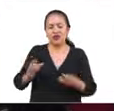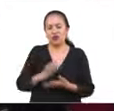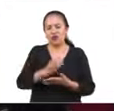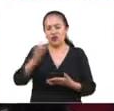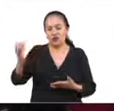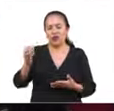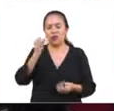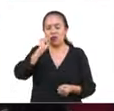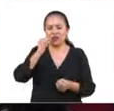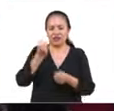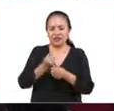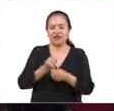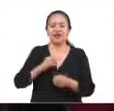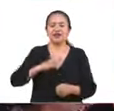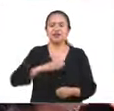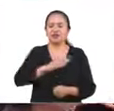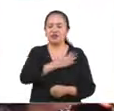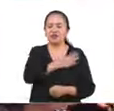Bienestar.